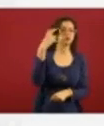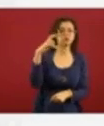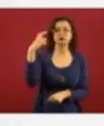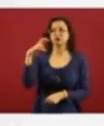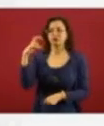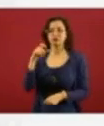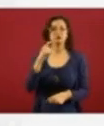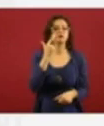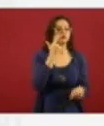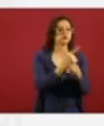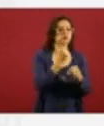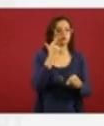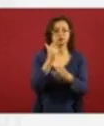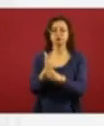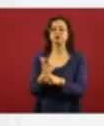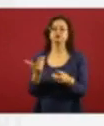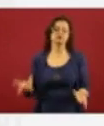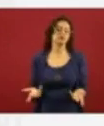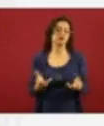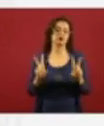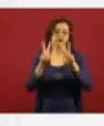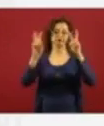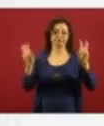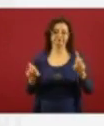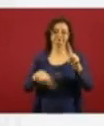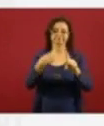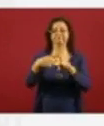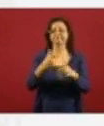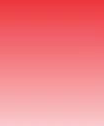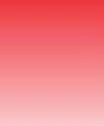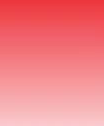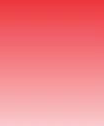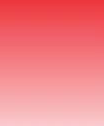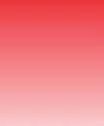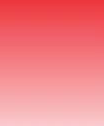Y esto es el informe de quién es quién en los precios de las gasolinas. Gracias.